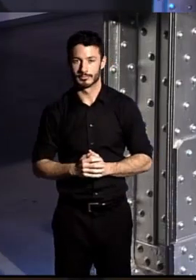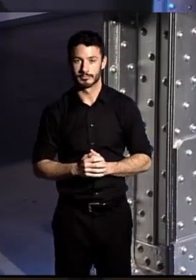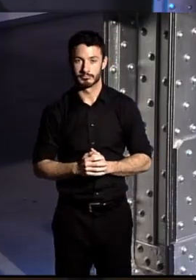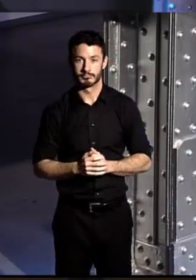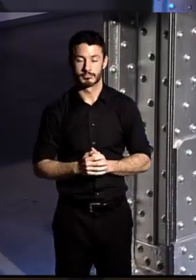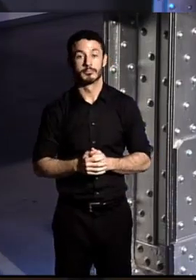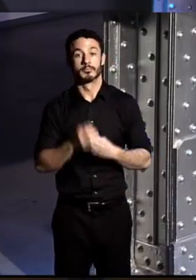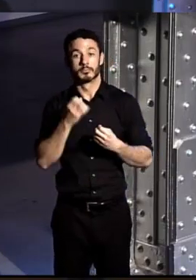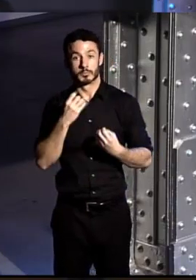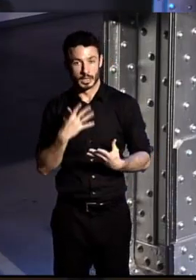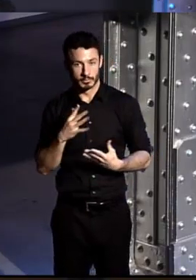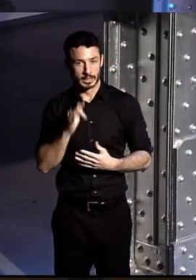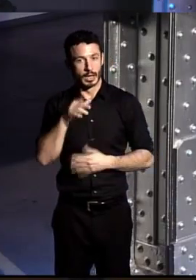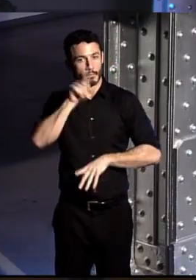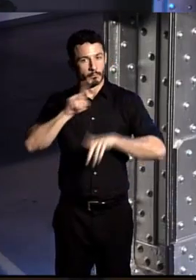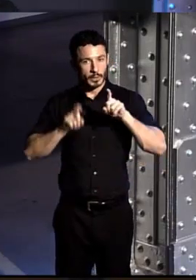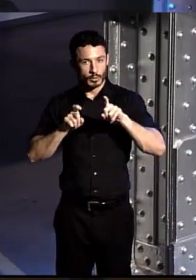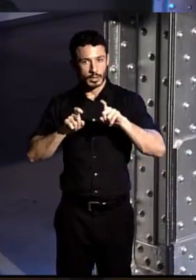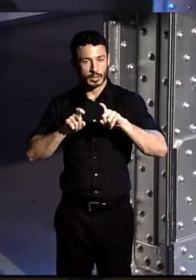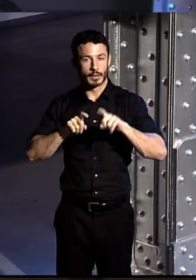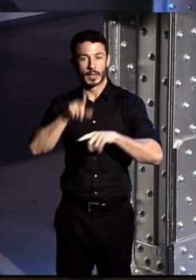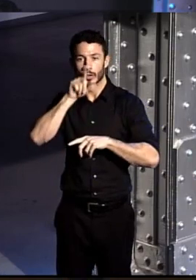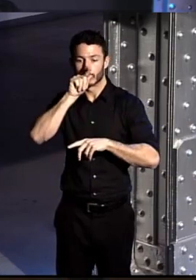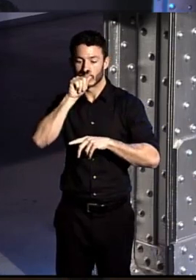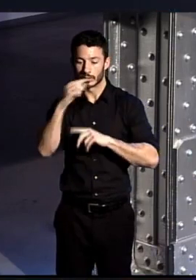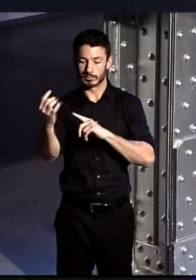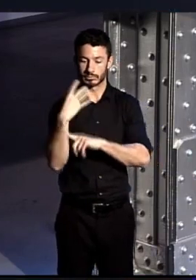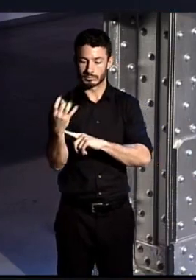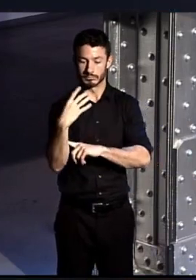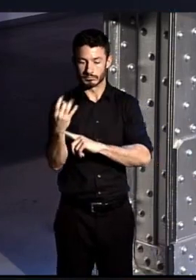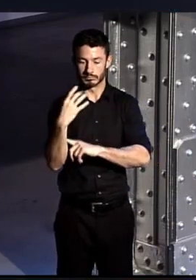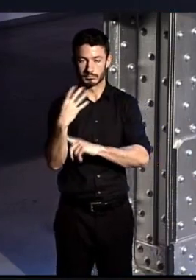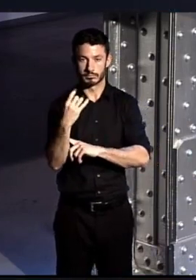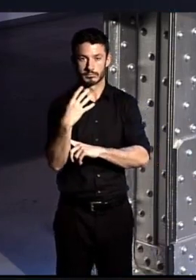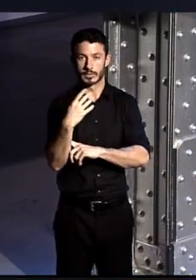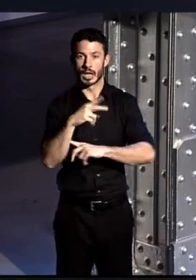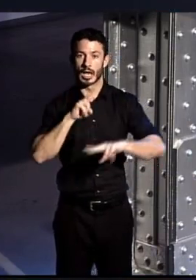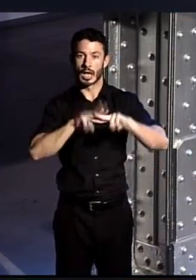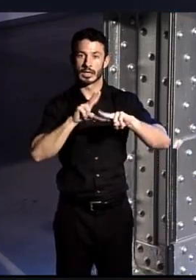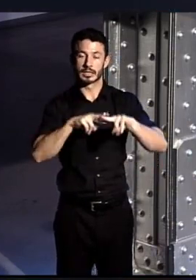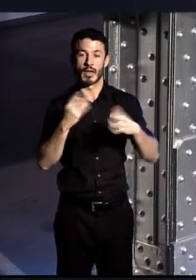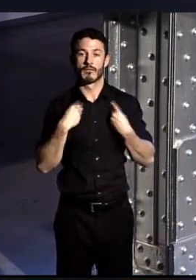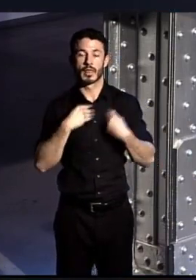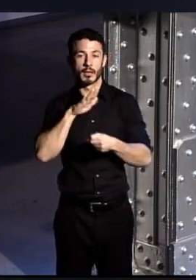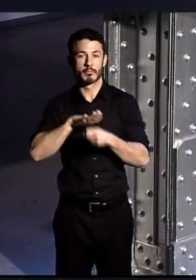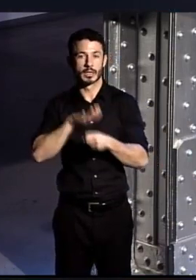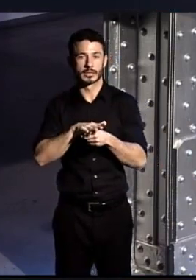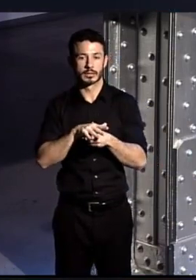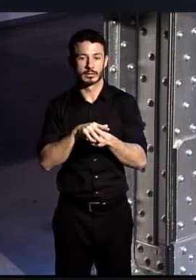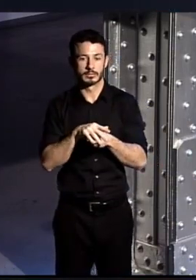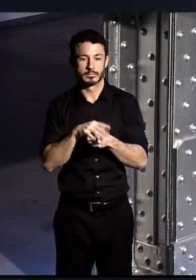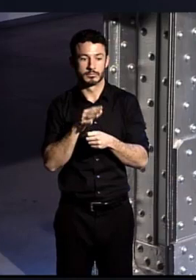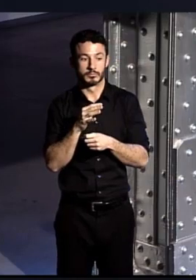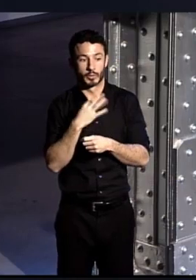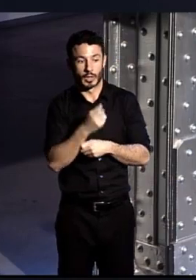las preguntas que están mandando a Twitter los que nos están viendo por streaming con el hashtag Vida en Martes, o a lo mejor es alguna pregunta de algún presente